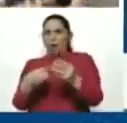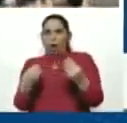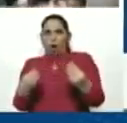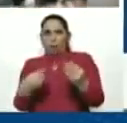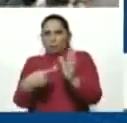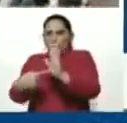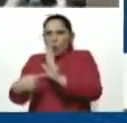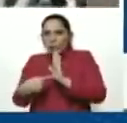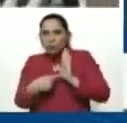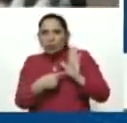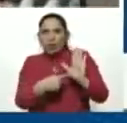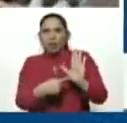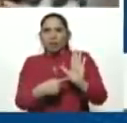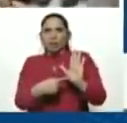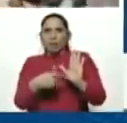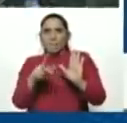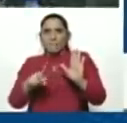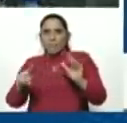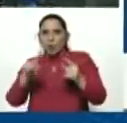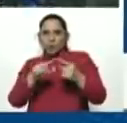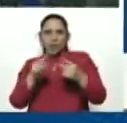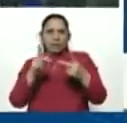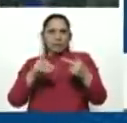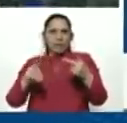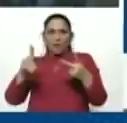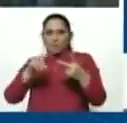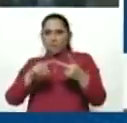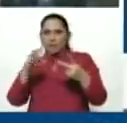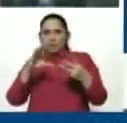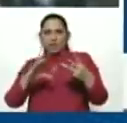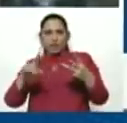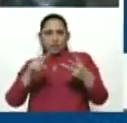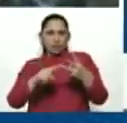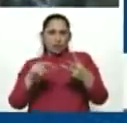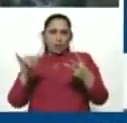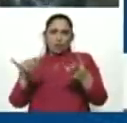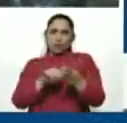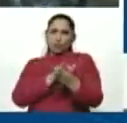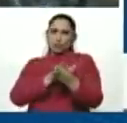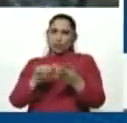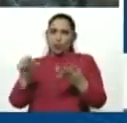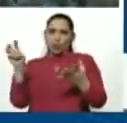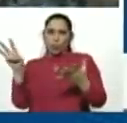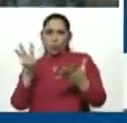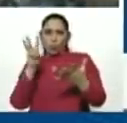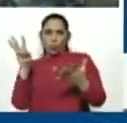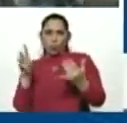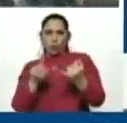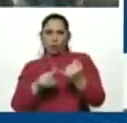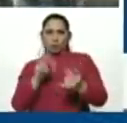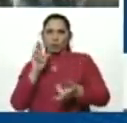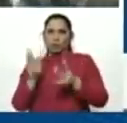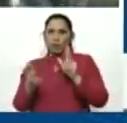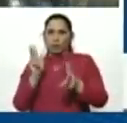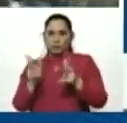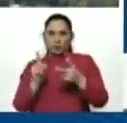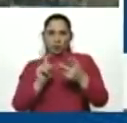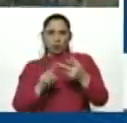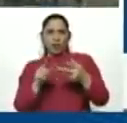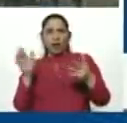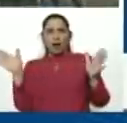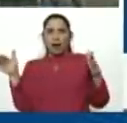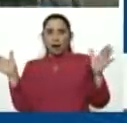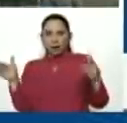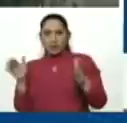a Portland, Denver, Chicago, New York, Washington, California, Los Ángeles,